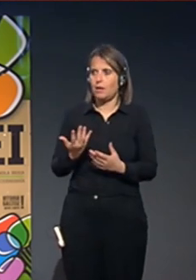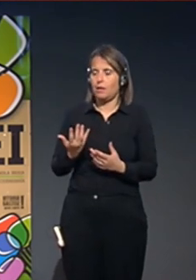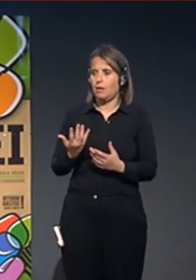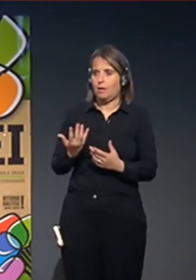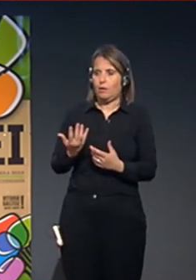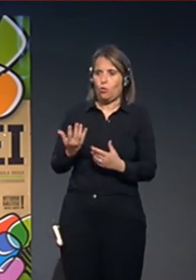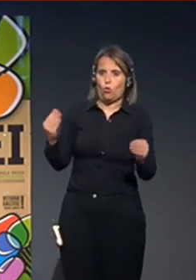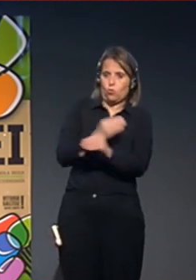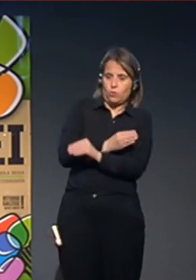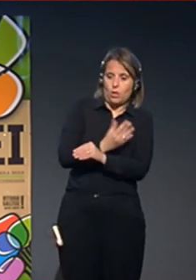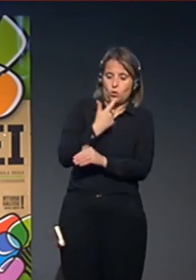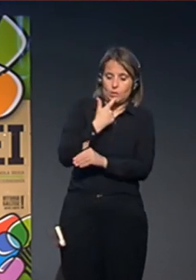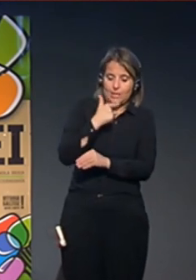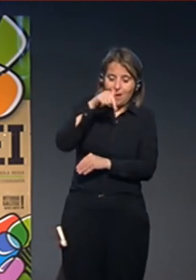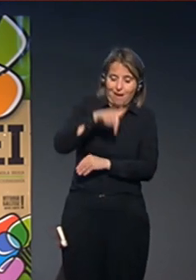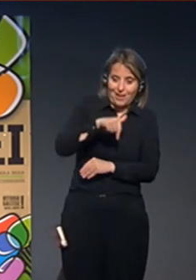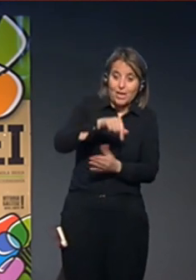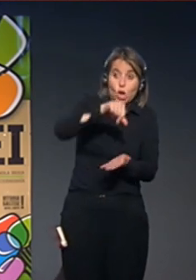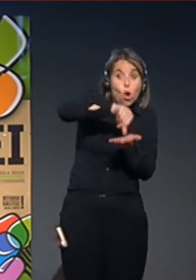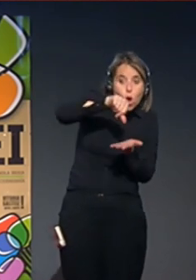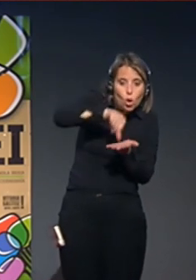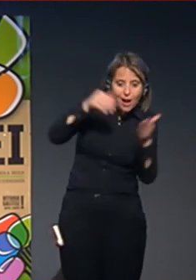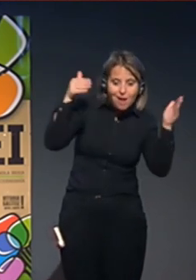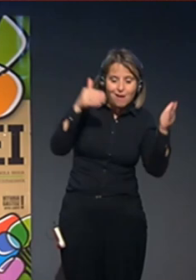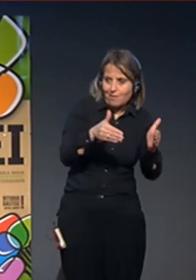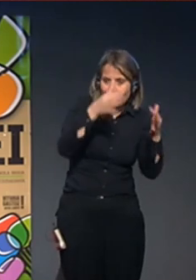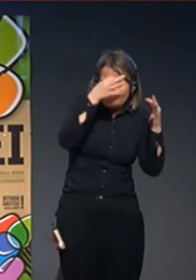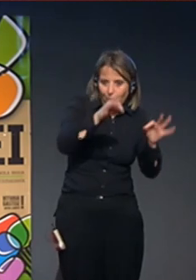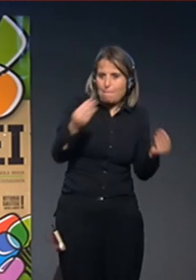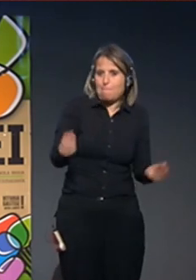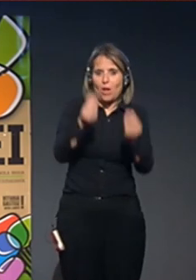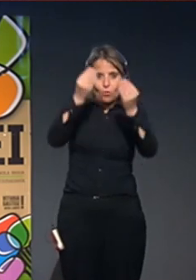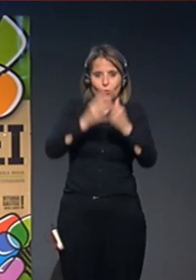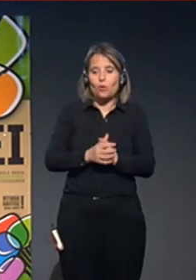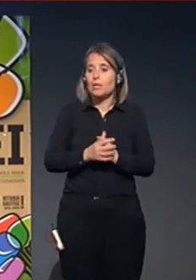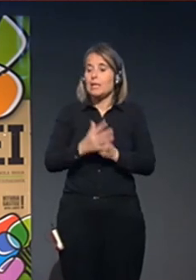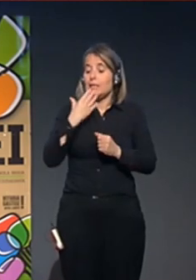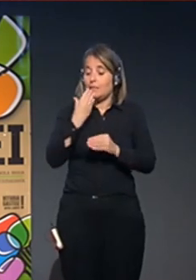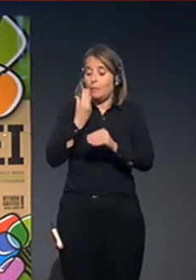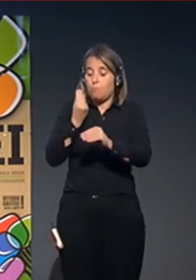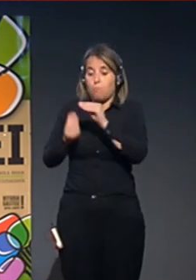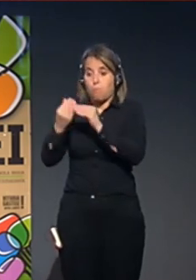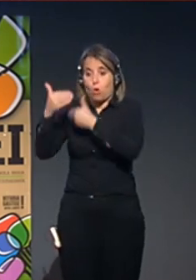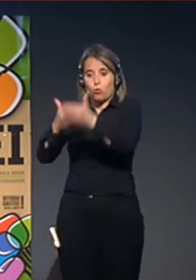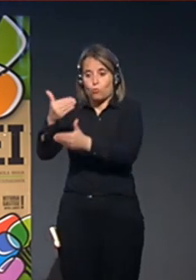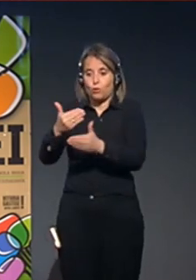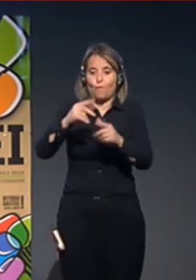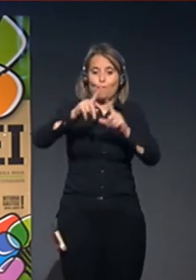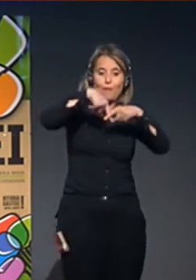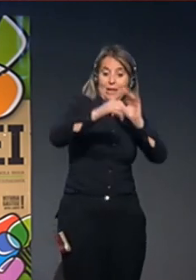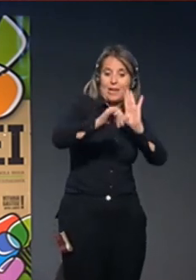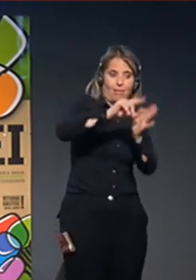contrario Cuanto más localizada esté tanto mejor cuanto la produzcamos más cerca de nuestras familias